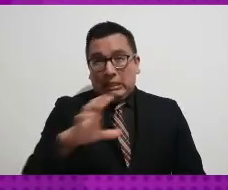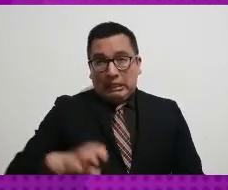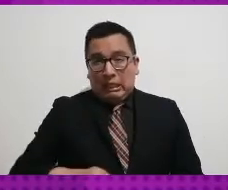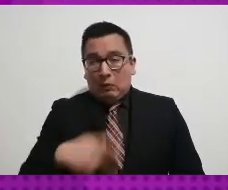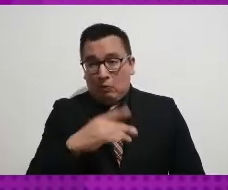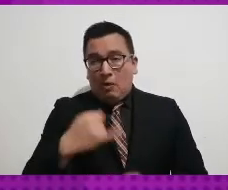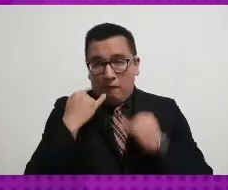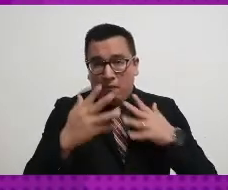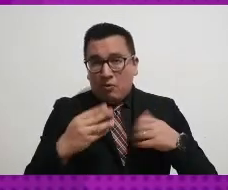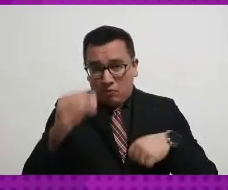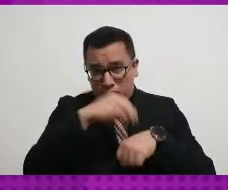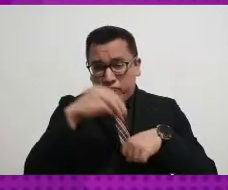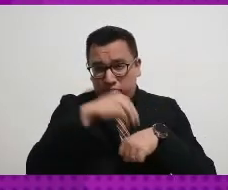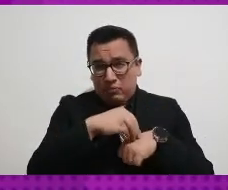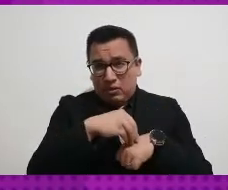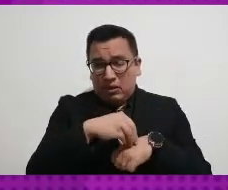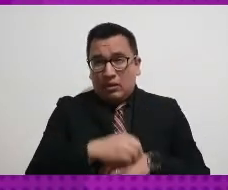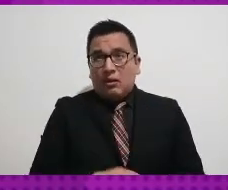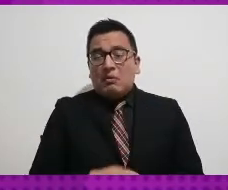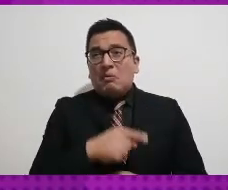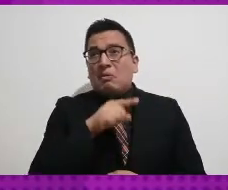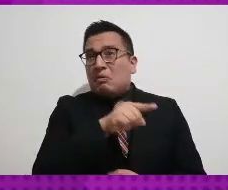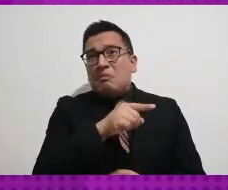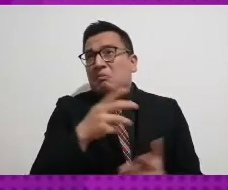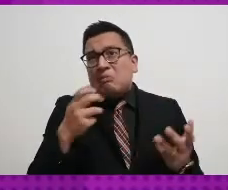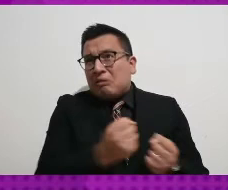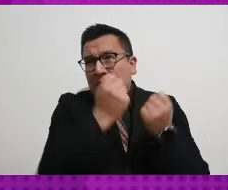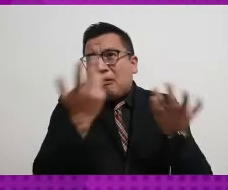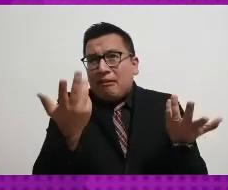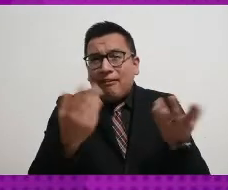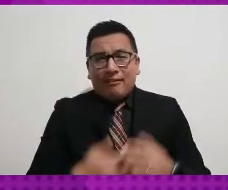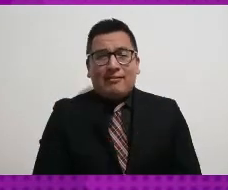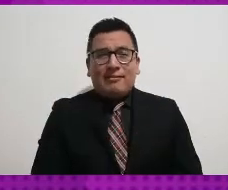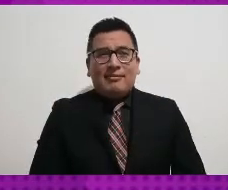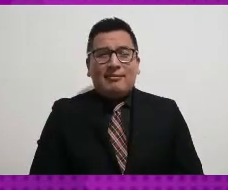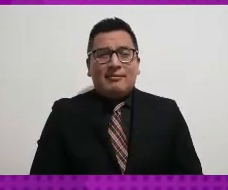subido información a estas plataformas han resultado ganadores.